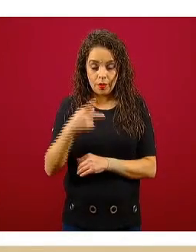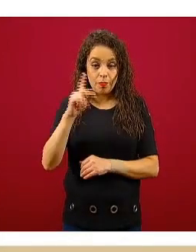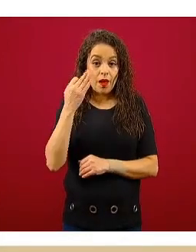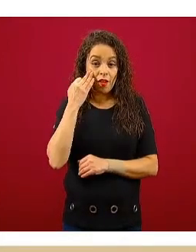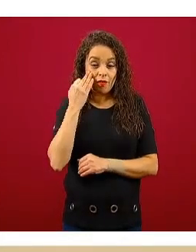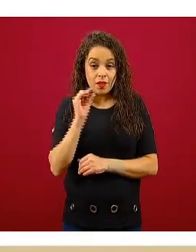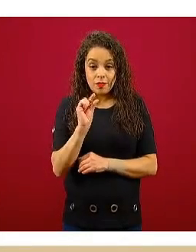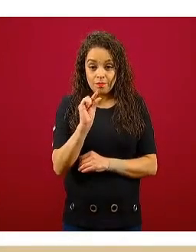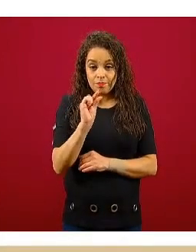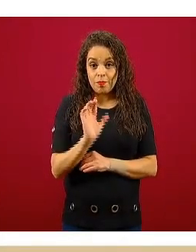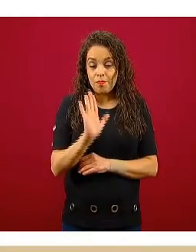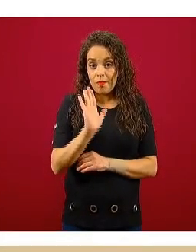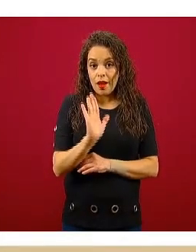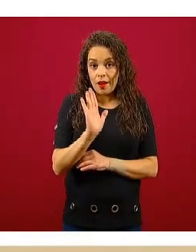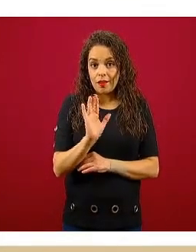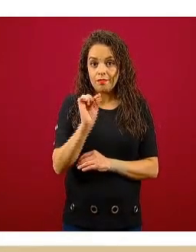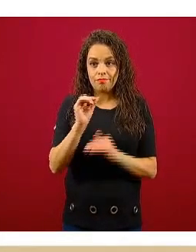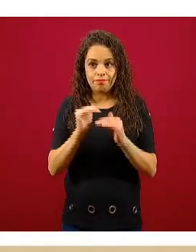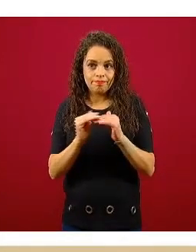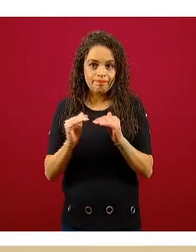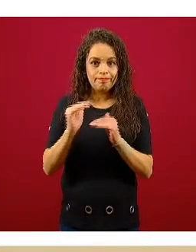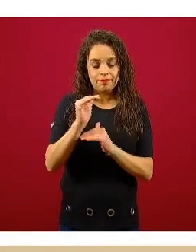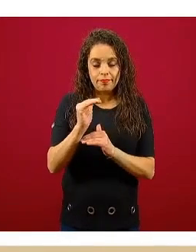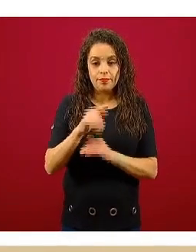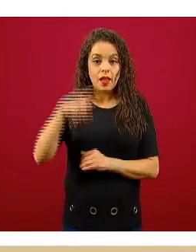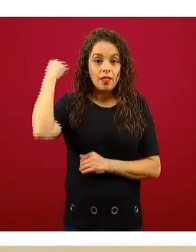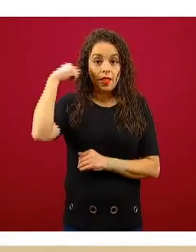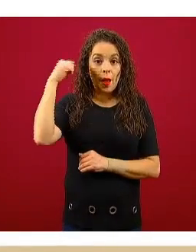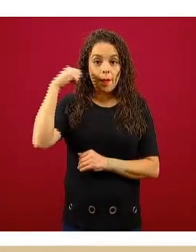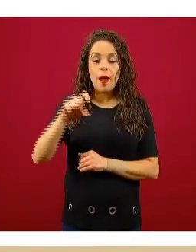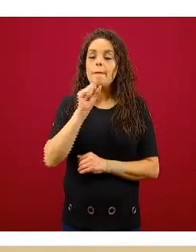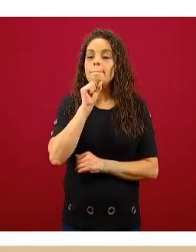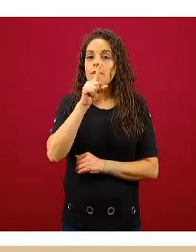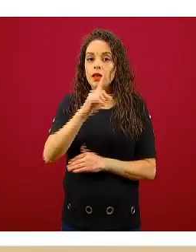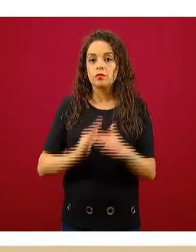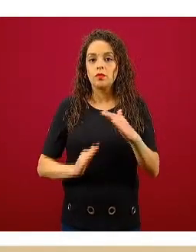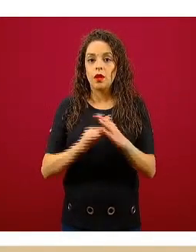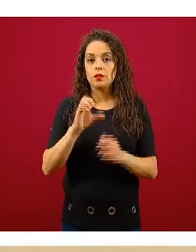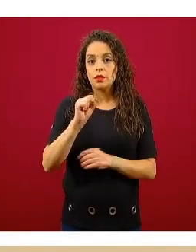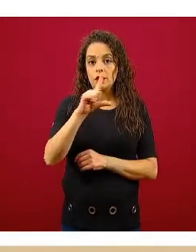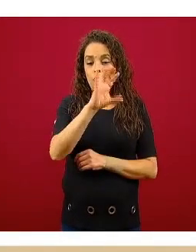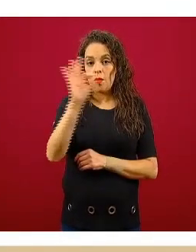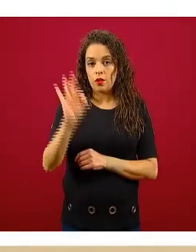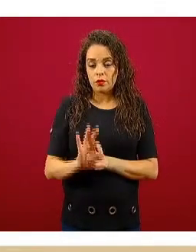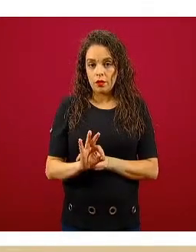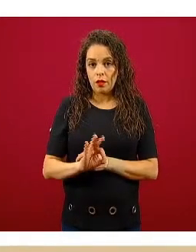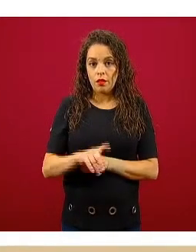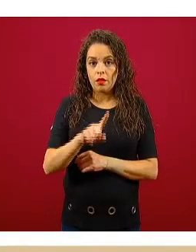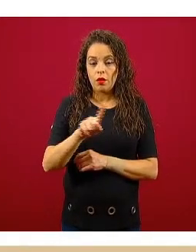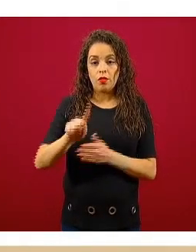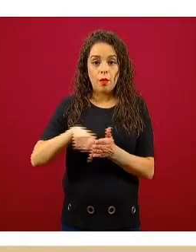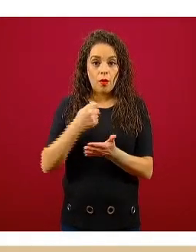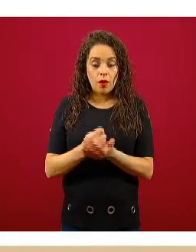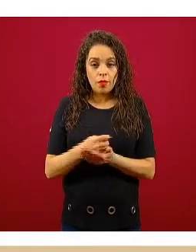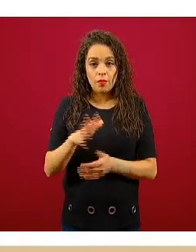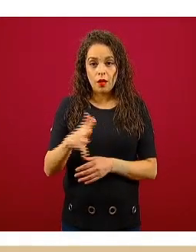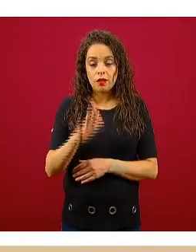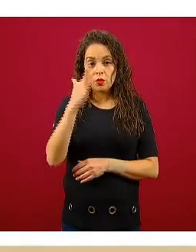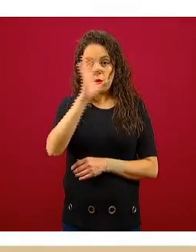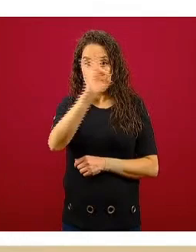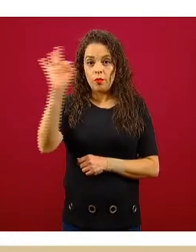Facebook parece ser que no. El estado de Tabasco también pegado al 65% y Tamaulipas alrededor